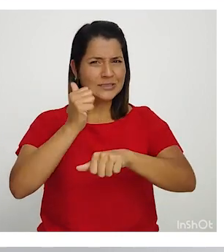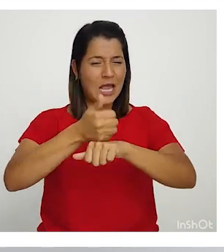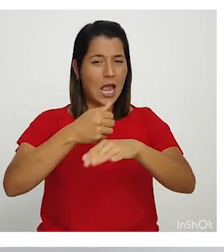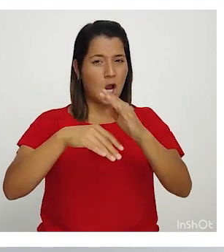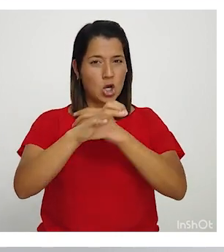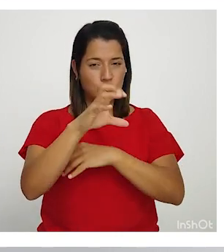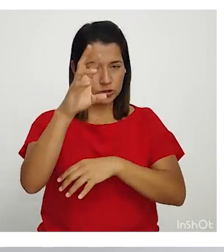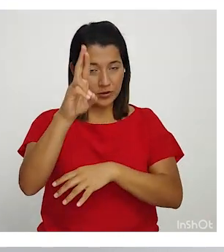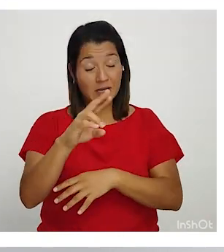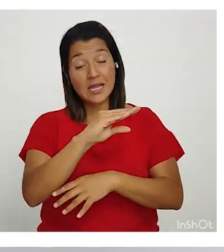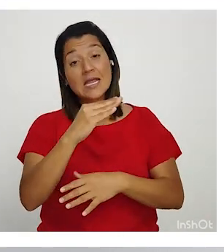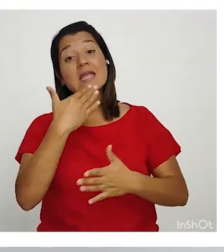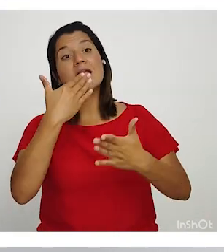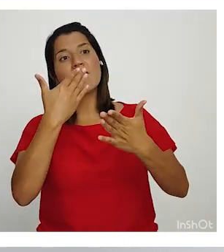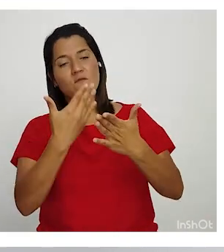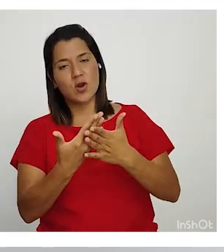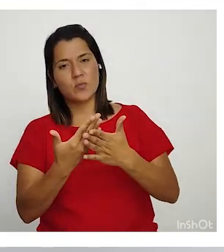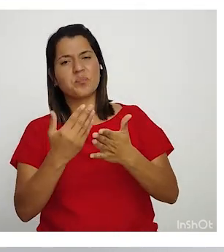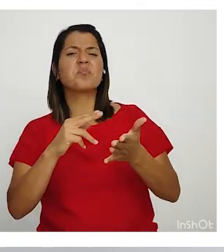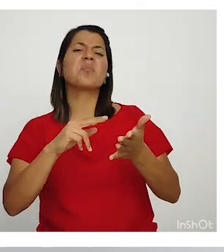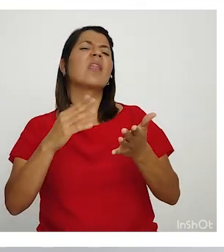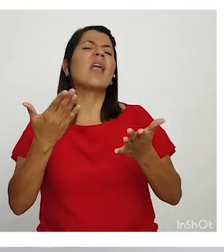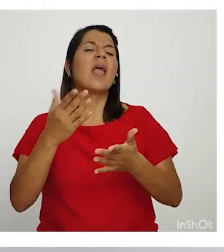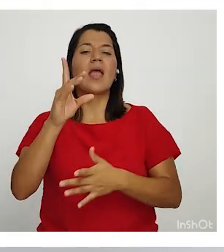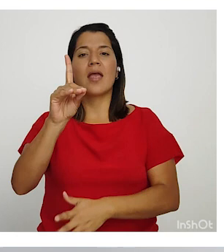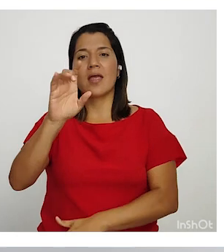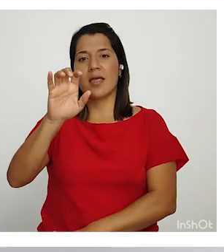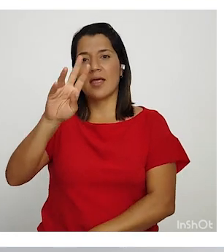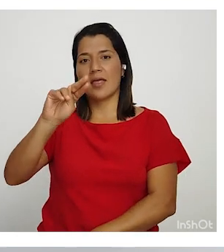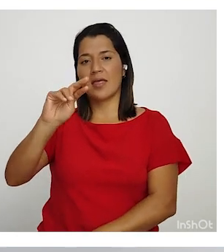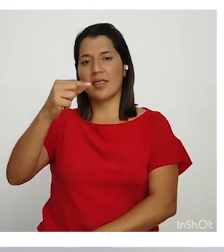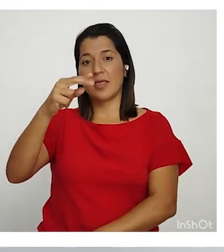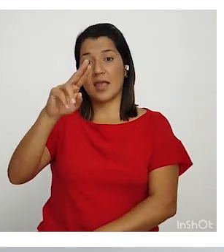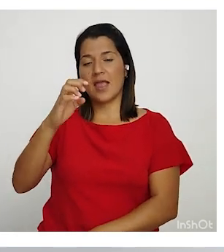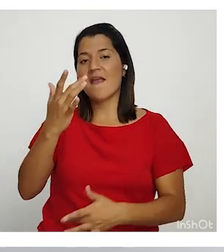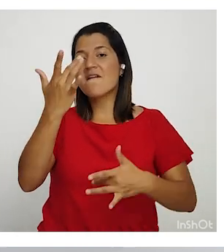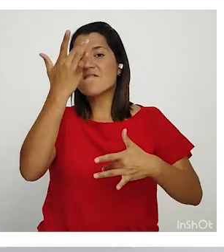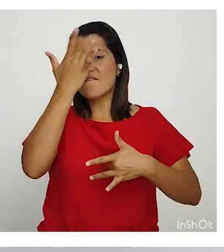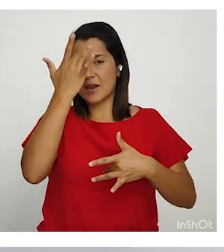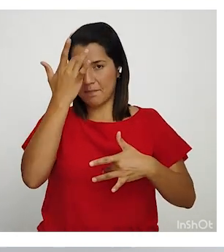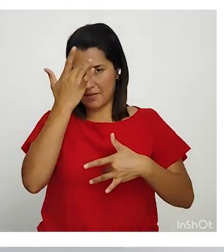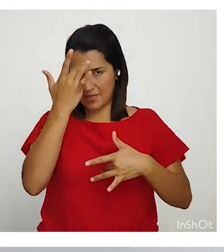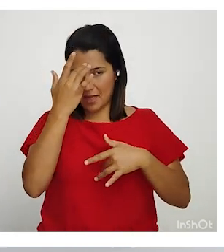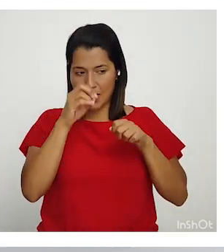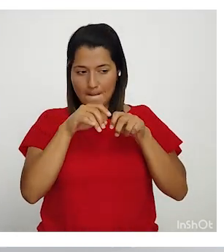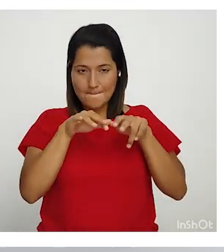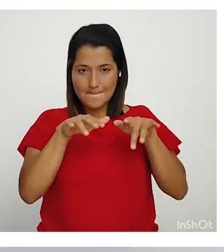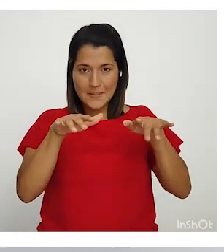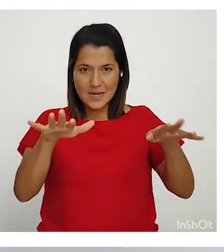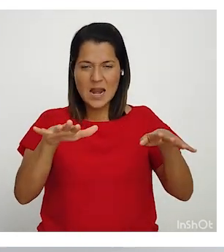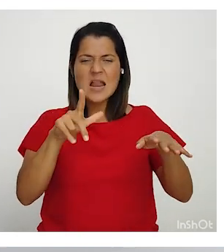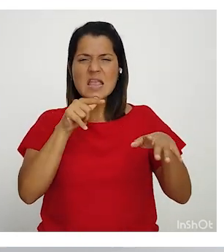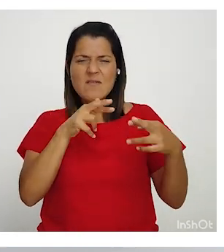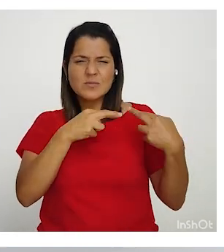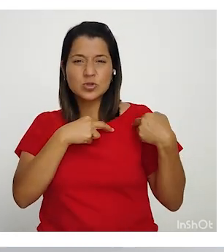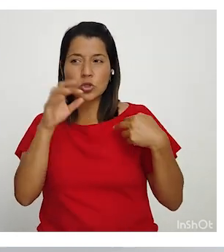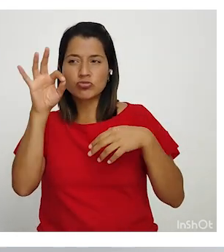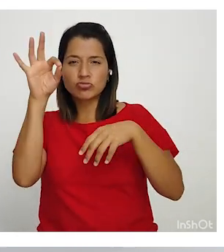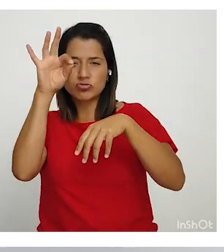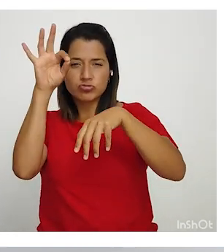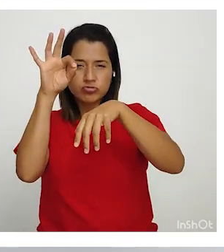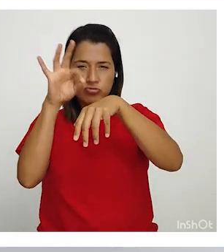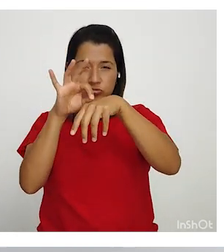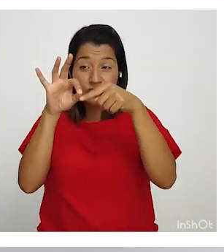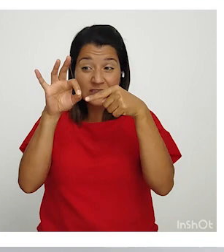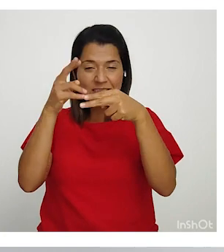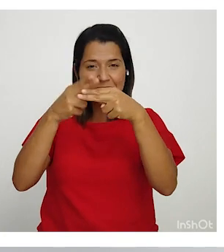es el dengue es una enfermedad viral transmitida por un mosquito conocido como el Aedes aegypti, ¿verdad? Y que ocasiona